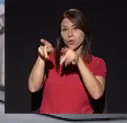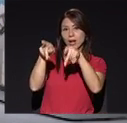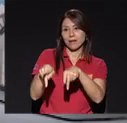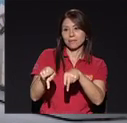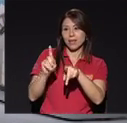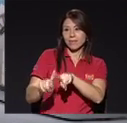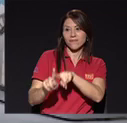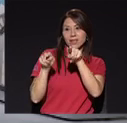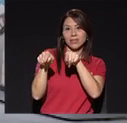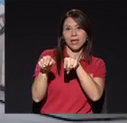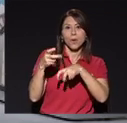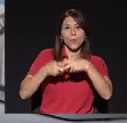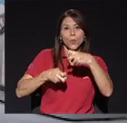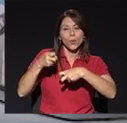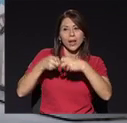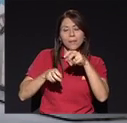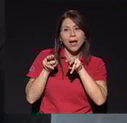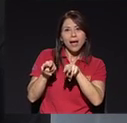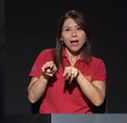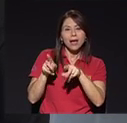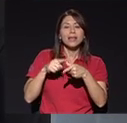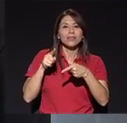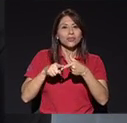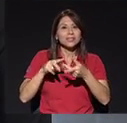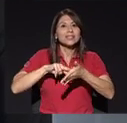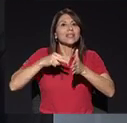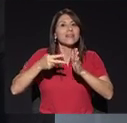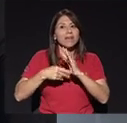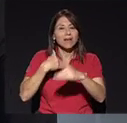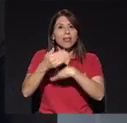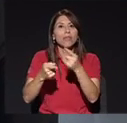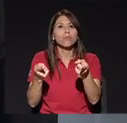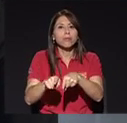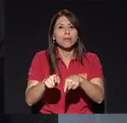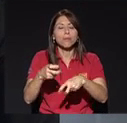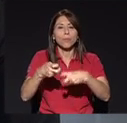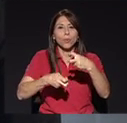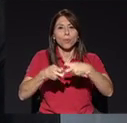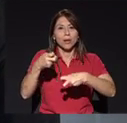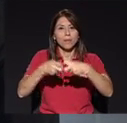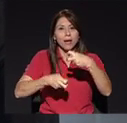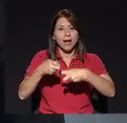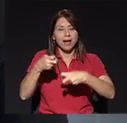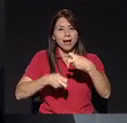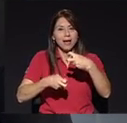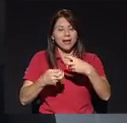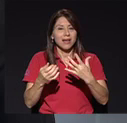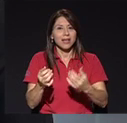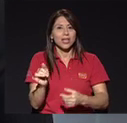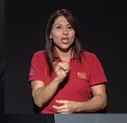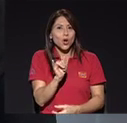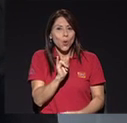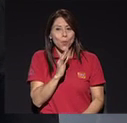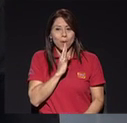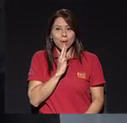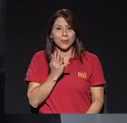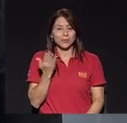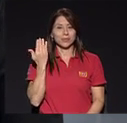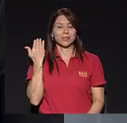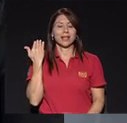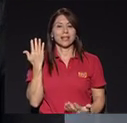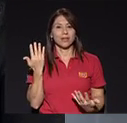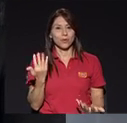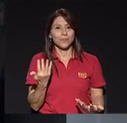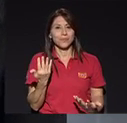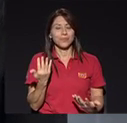como un problema, entonces se nos va a convertir en un problema. Y un poquito como lo hablábamos